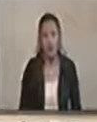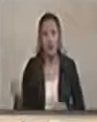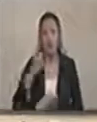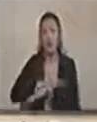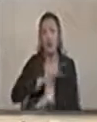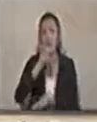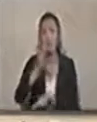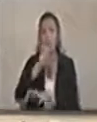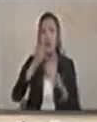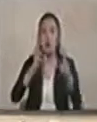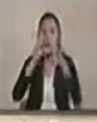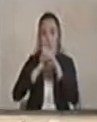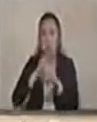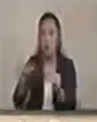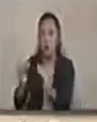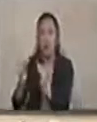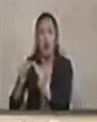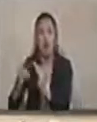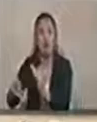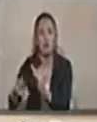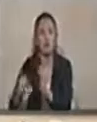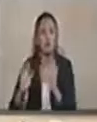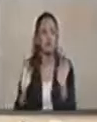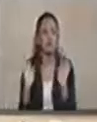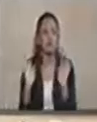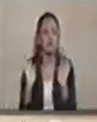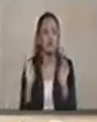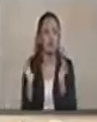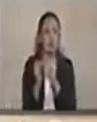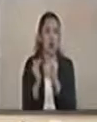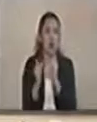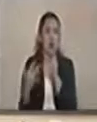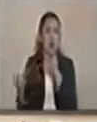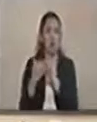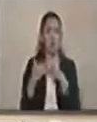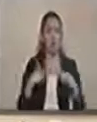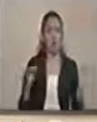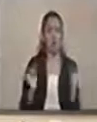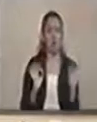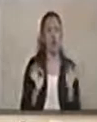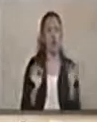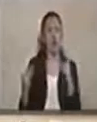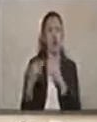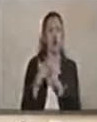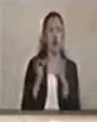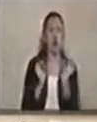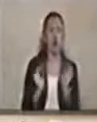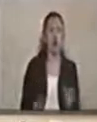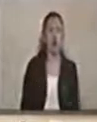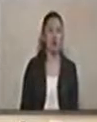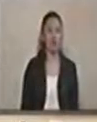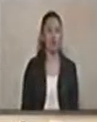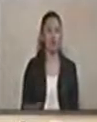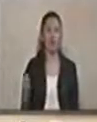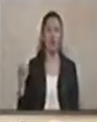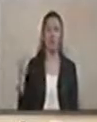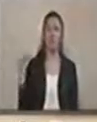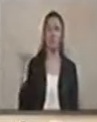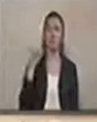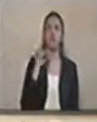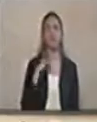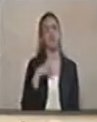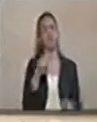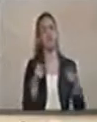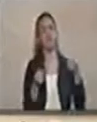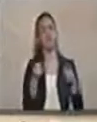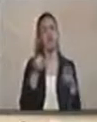noche en su casa, pues no, puede que no nos afecte. Pero mientras va manejando un avión, a los pasajeros